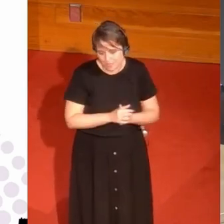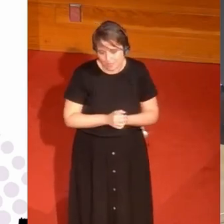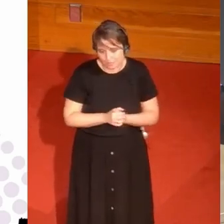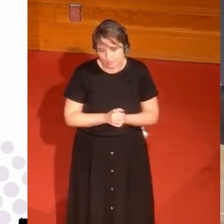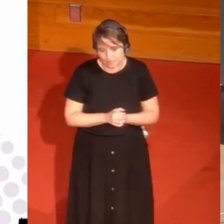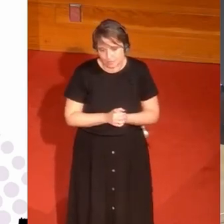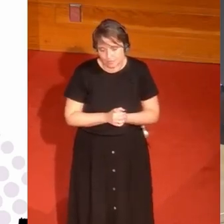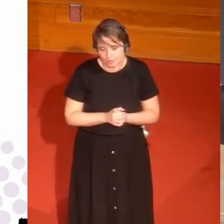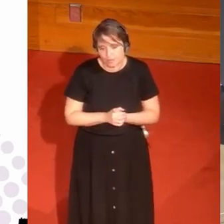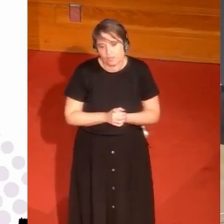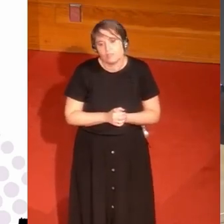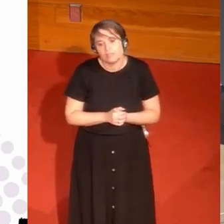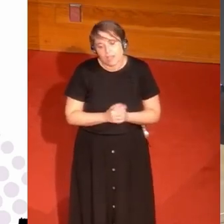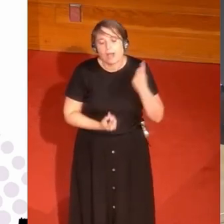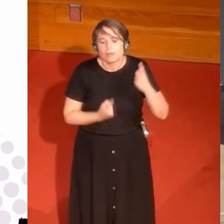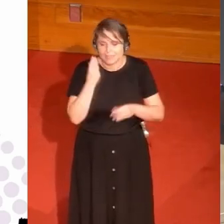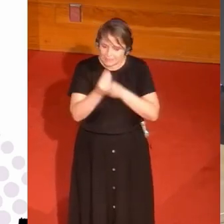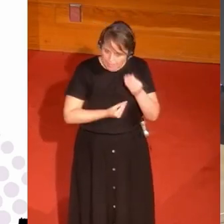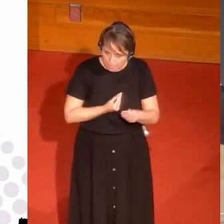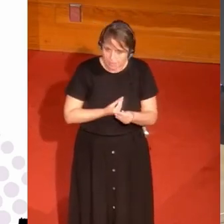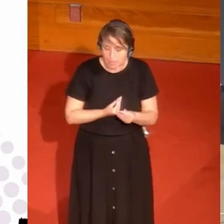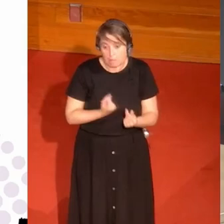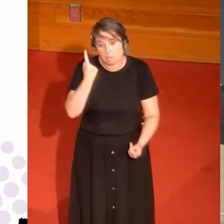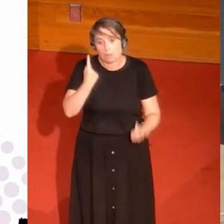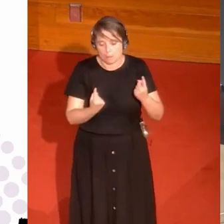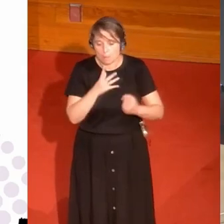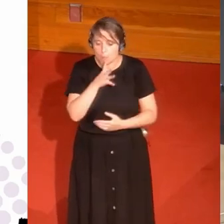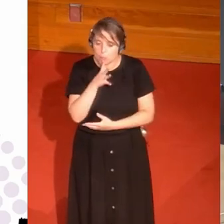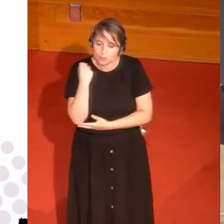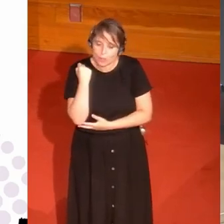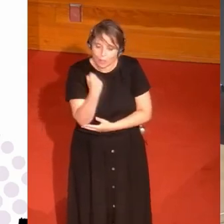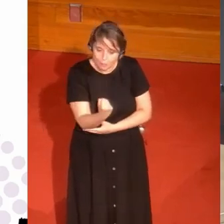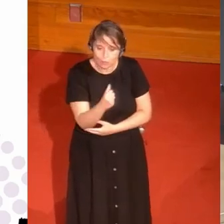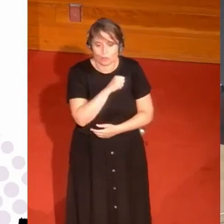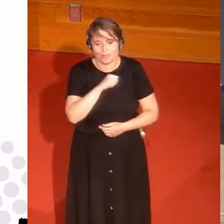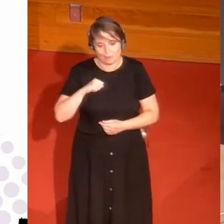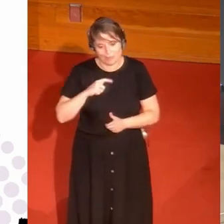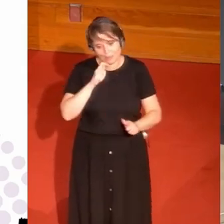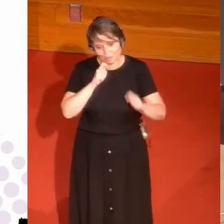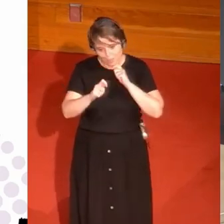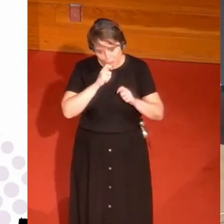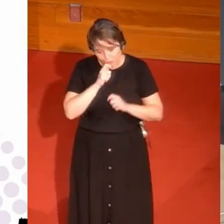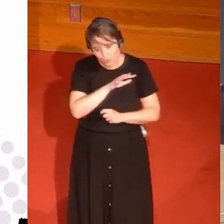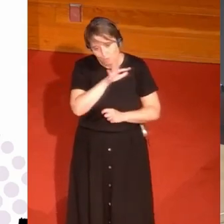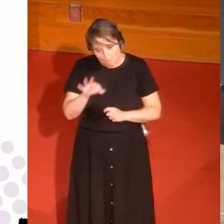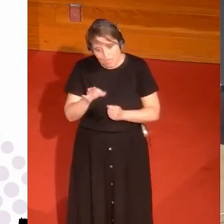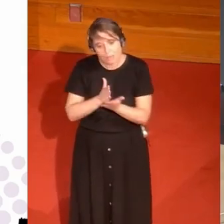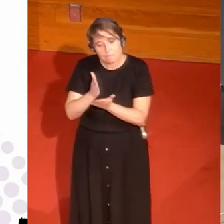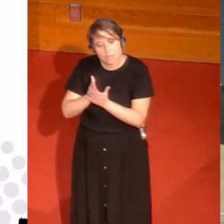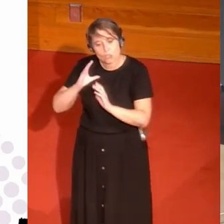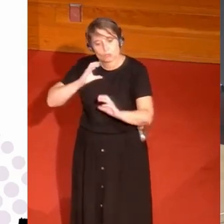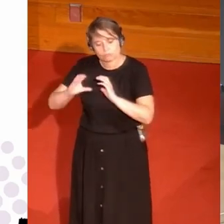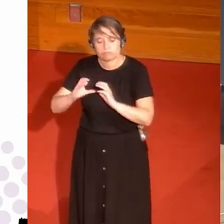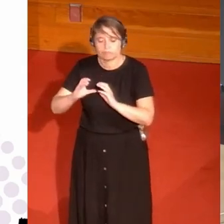no nos lo creamos se hace aunque sea poco pero se hace Por eso hay que apoyar al periodismo independiente y a los medios que apuestan por